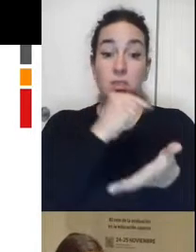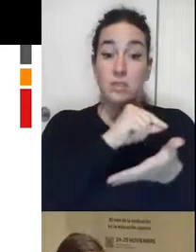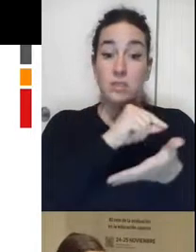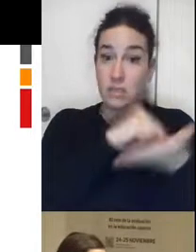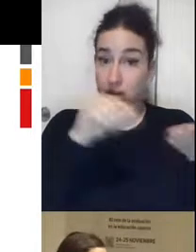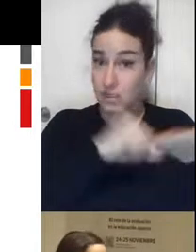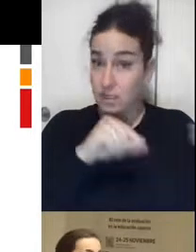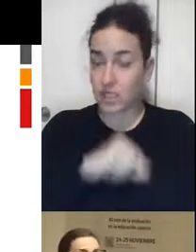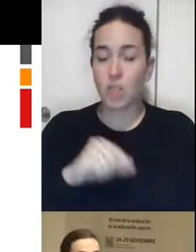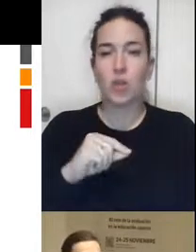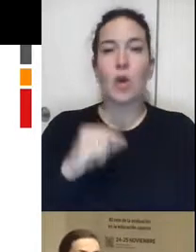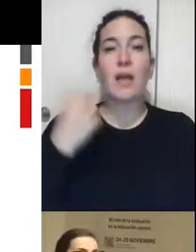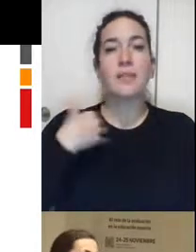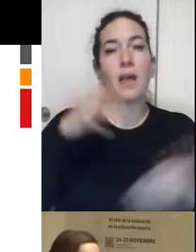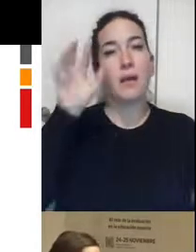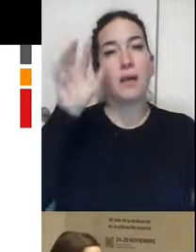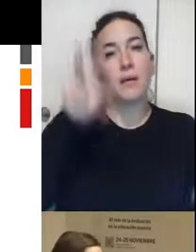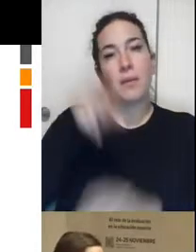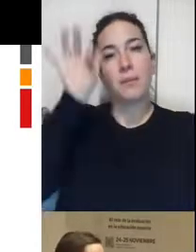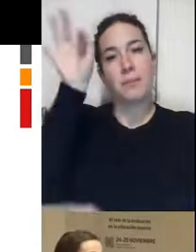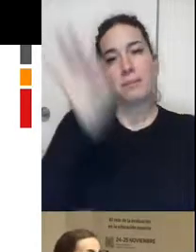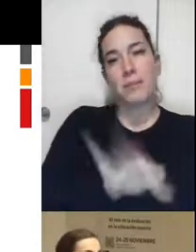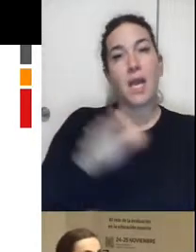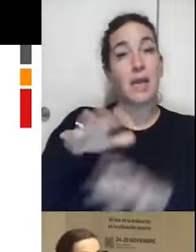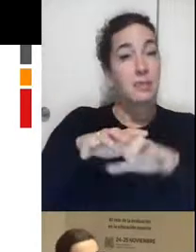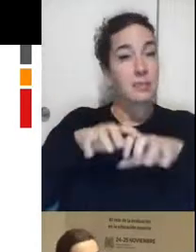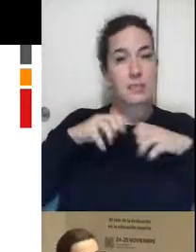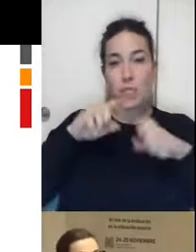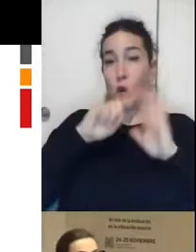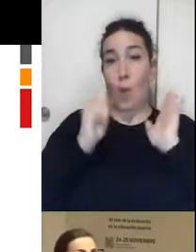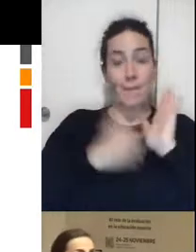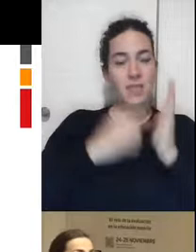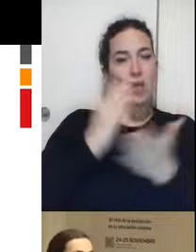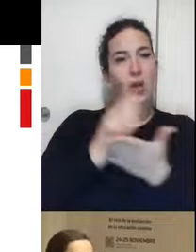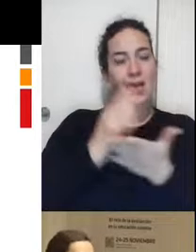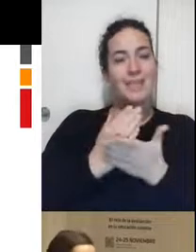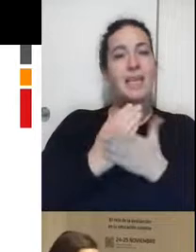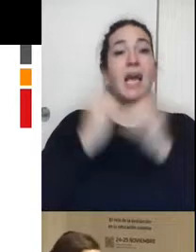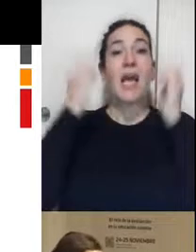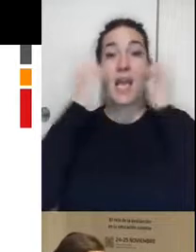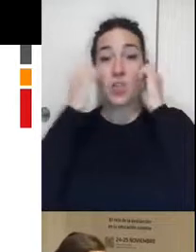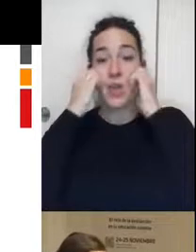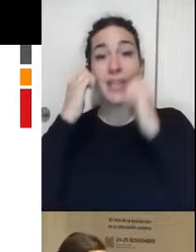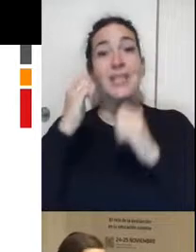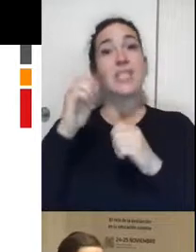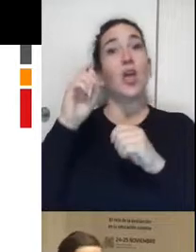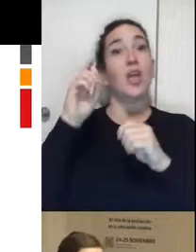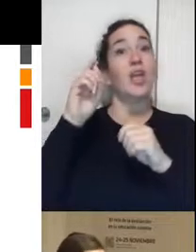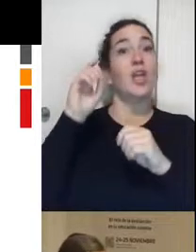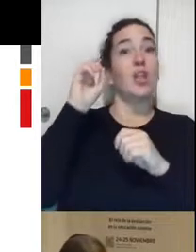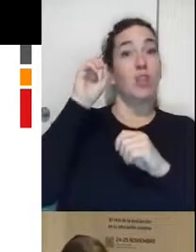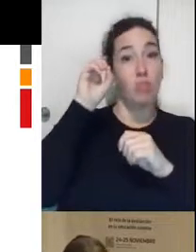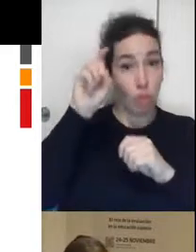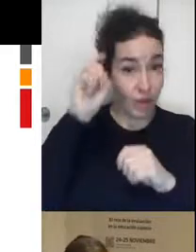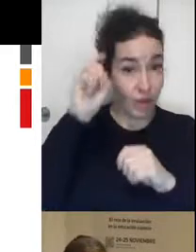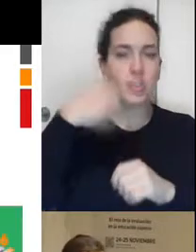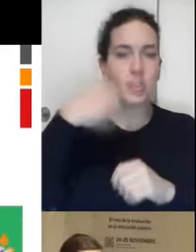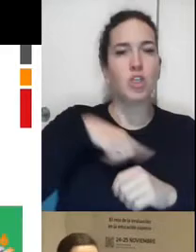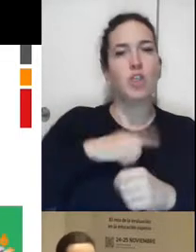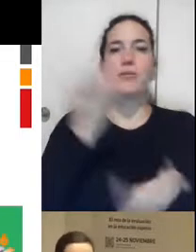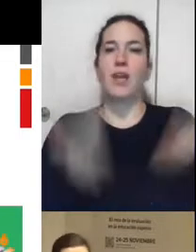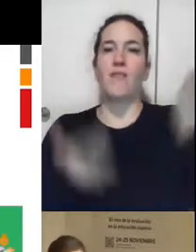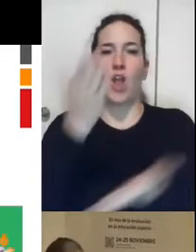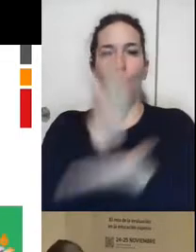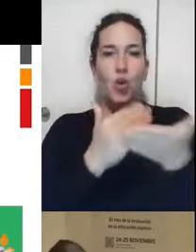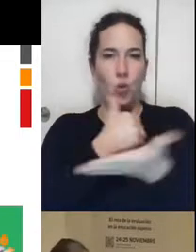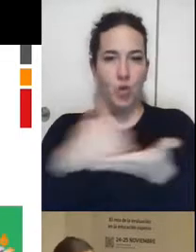por toda la clase, estudiantes y docentes, los teníamos que evaluar a través de la rúbrica. En la siguiente diapositiva